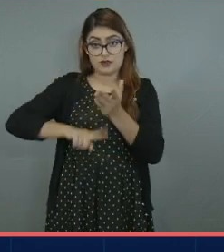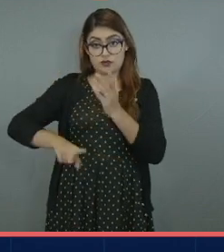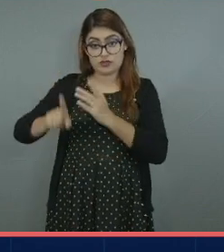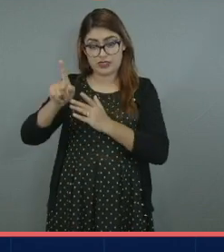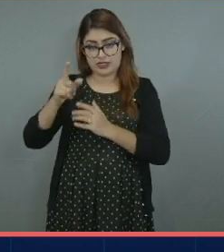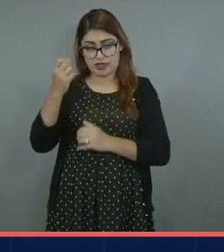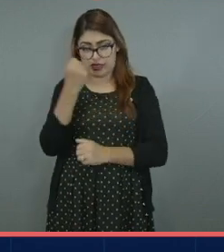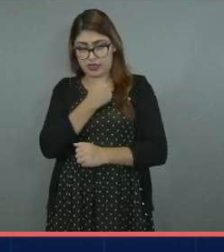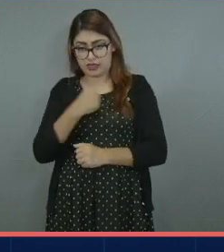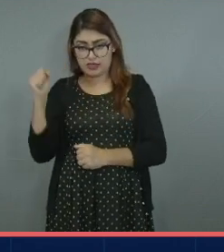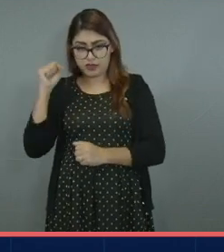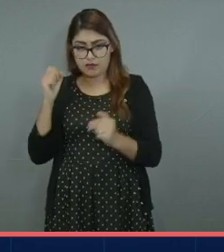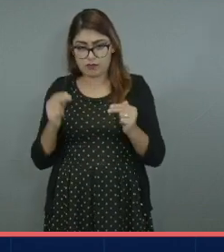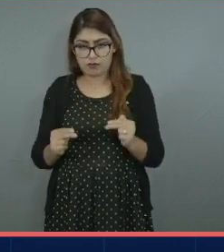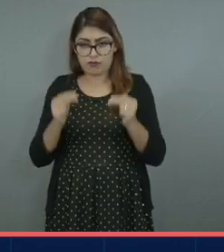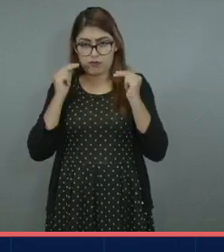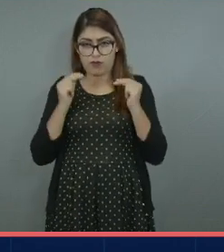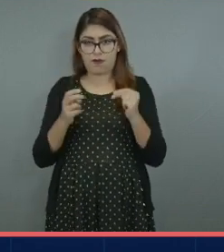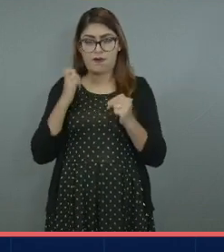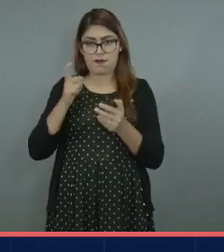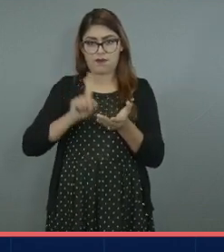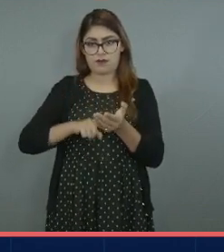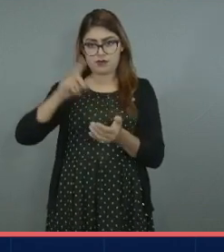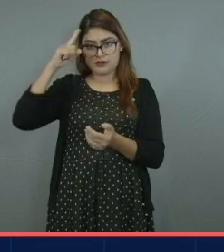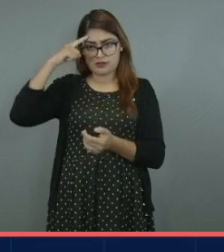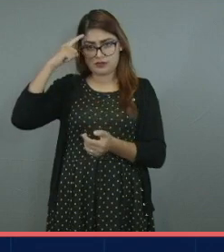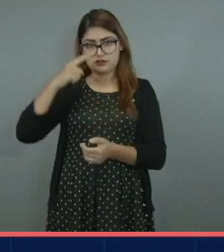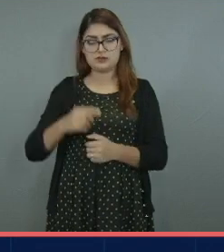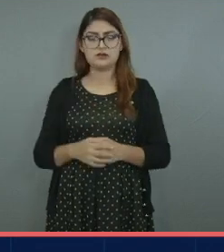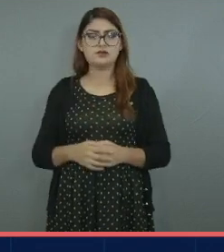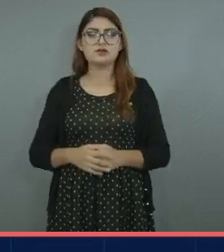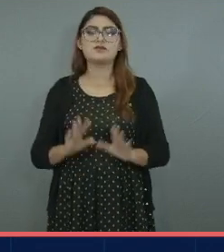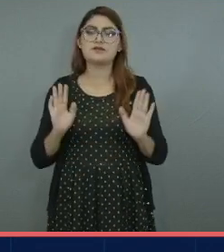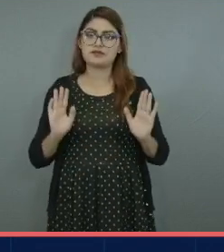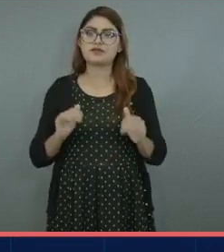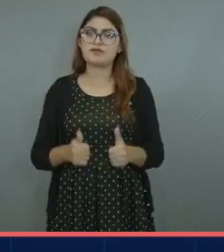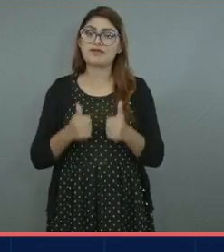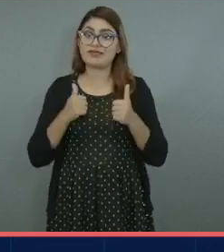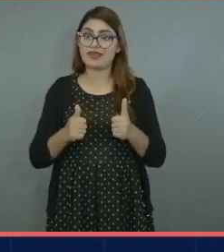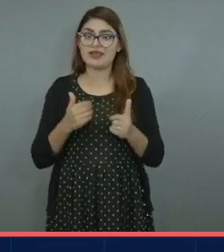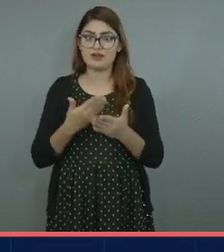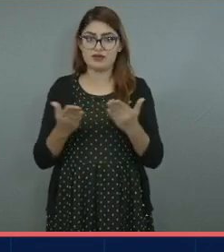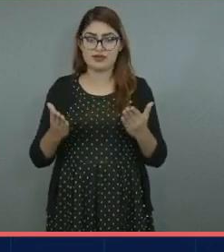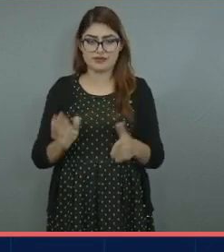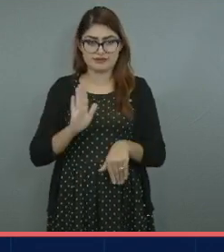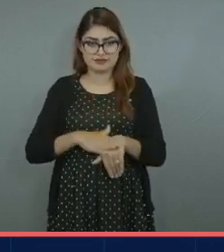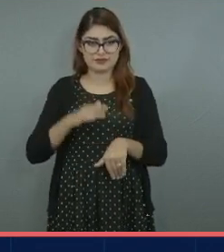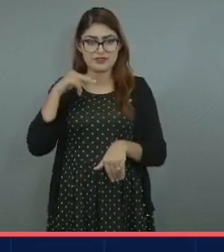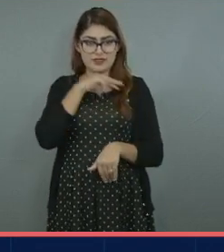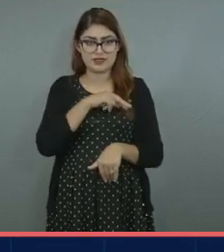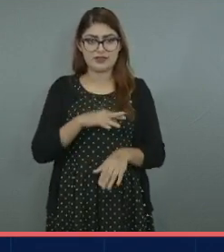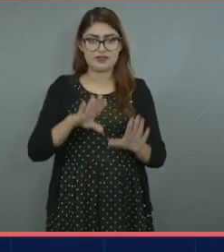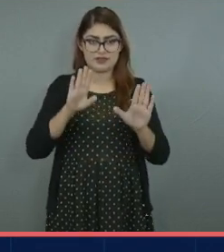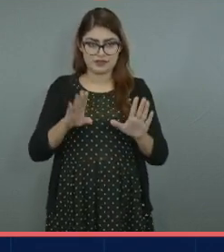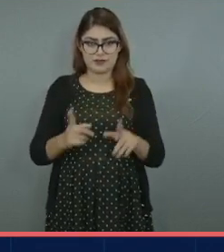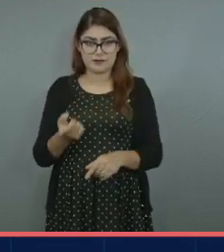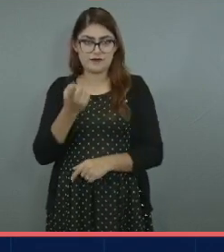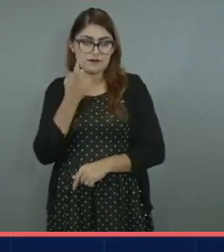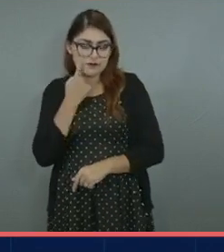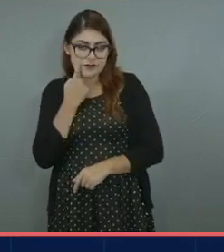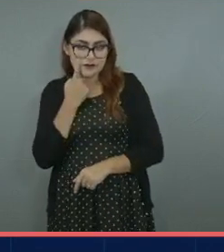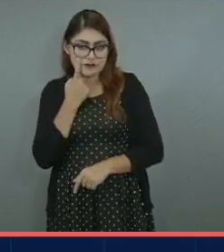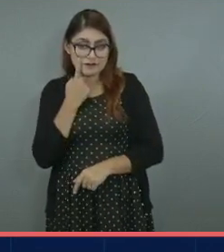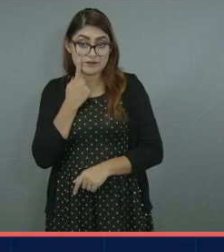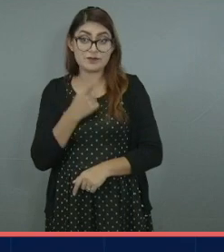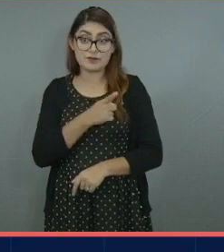los empresarios siempre invierten, ¿vale? Bueno, vámonos rapidito. Ahora sí,